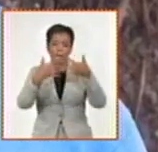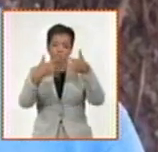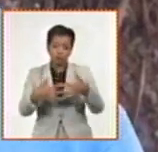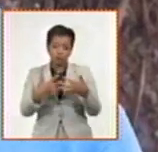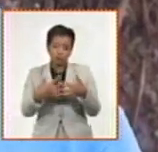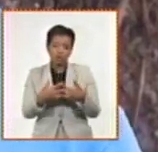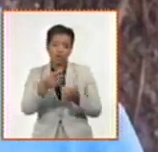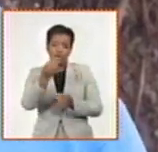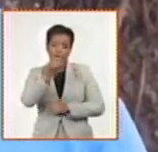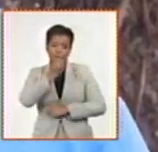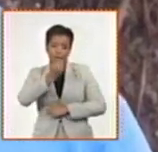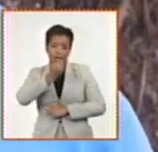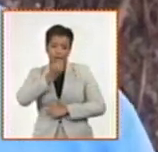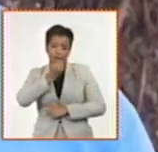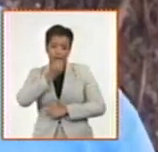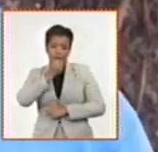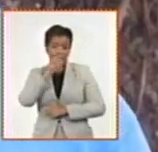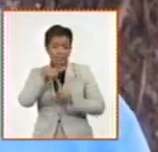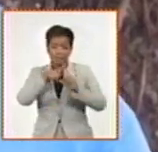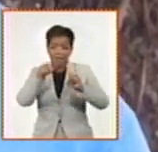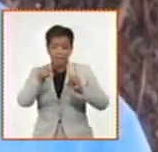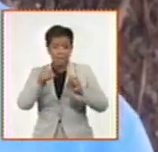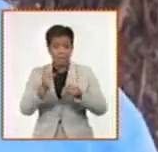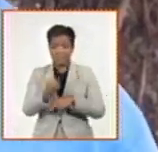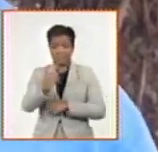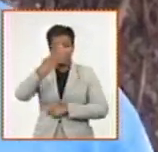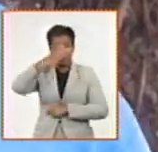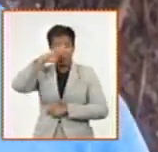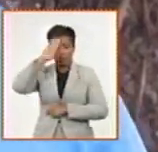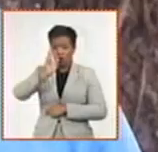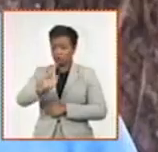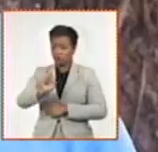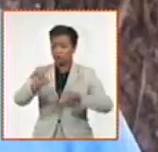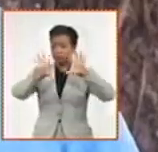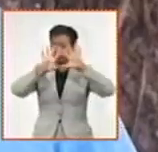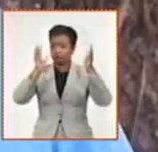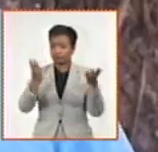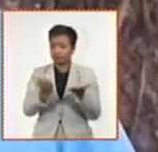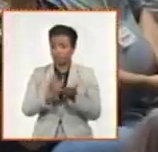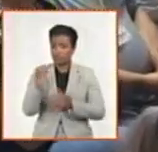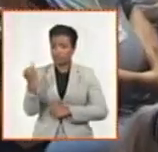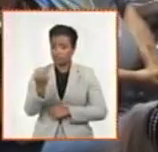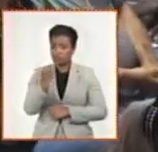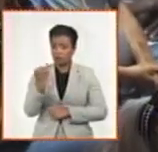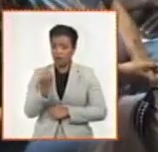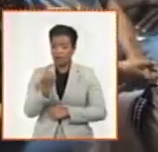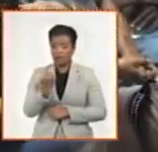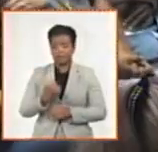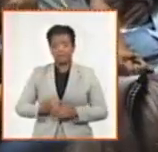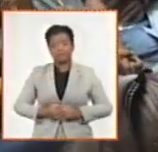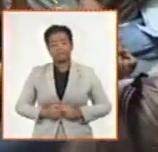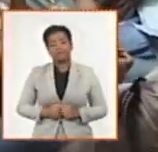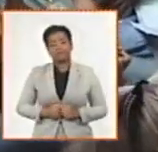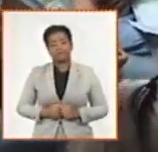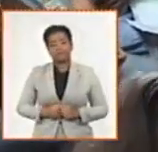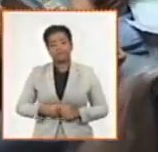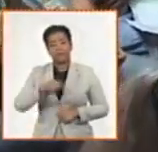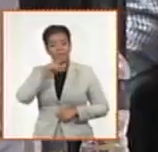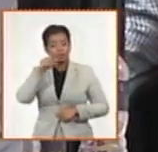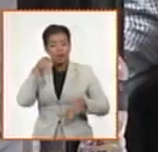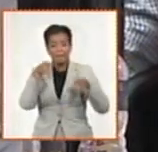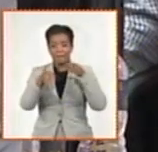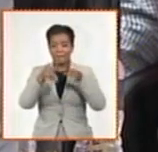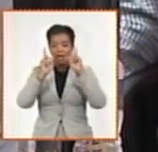alimentaria como un asunto global y el derecho a la alimentación como un derecho humano. A los participantes del